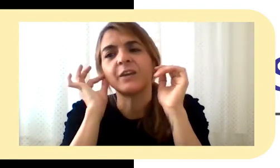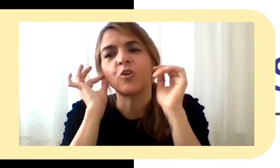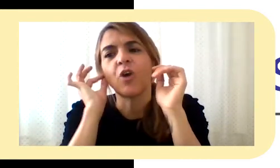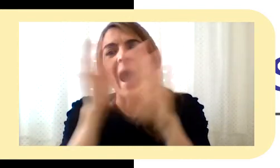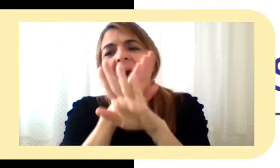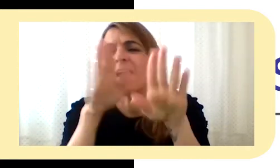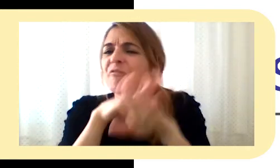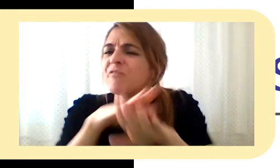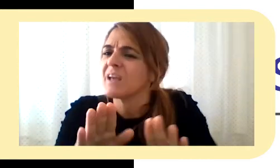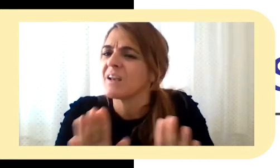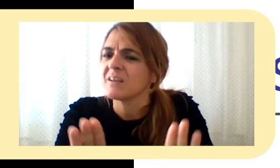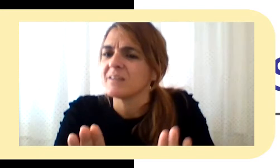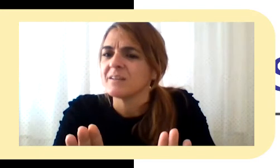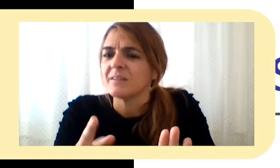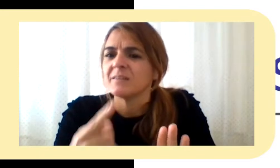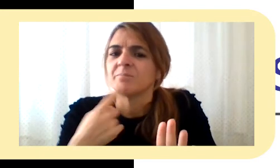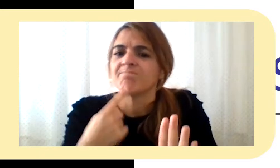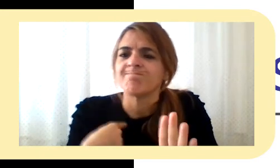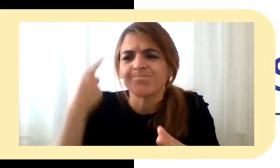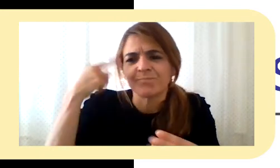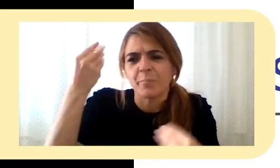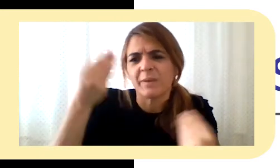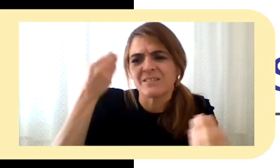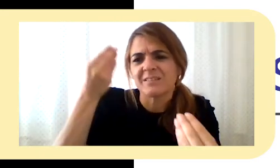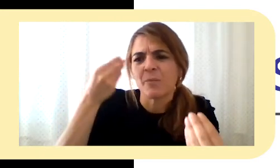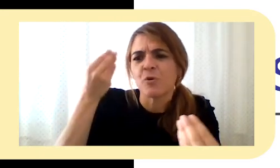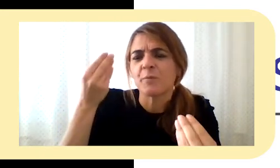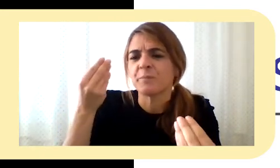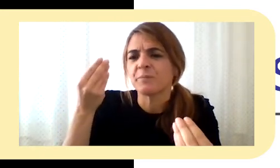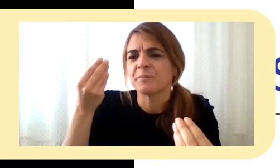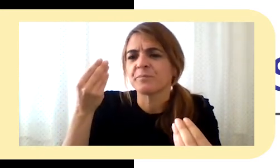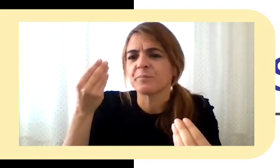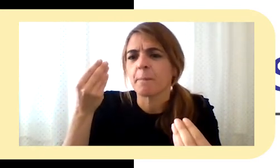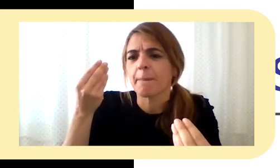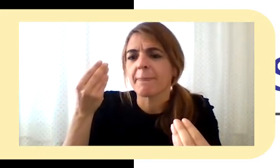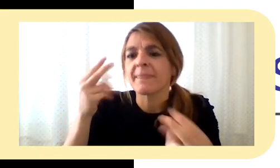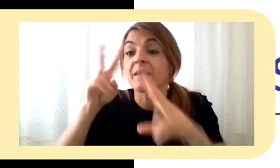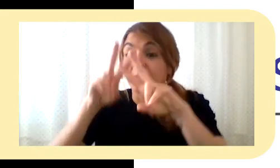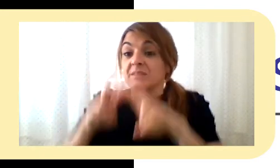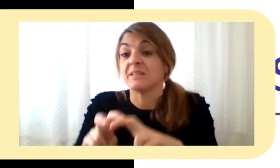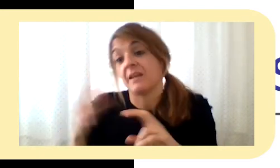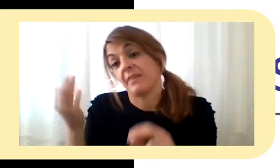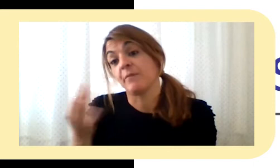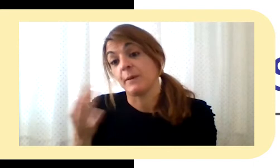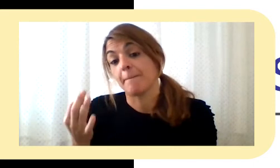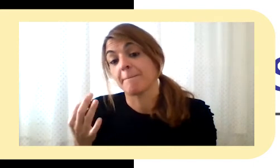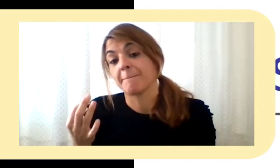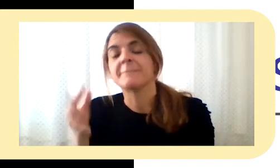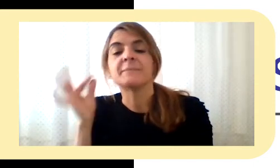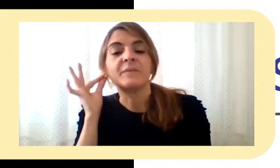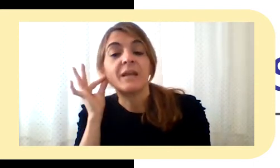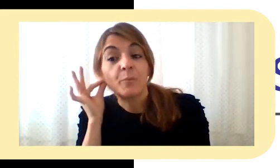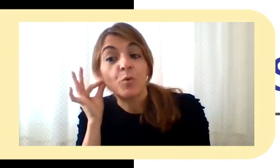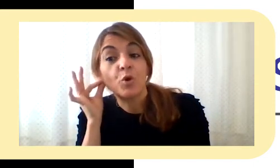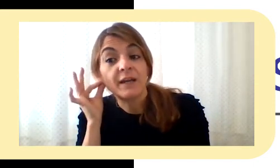en nuestras cabezas, de los profesionales, las profesionales y los que tendrían que investigar, y a las mujeres pues, se las hace invisibles,